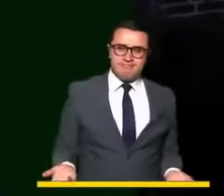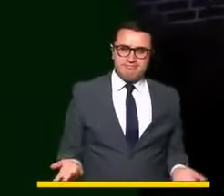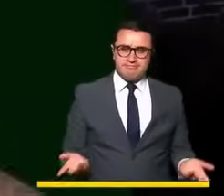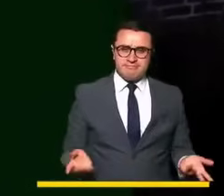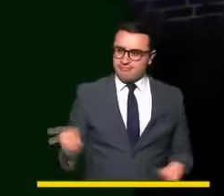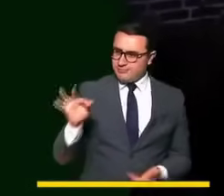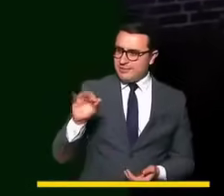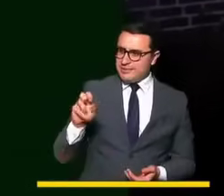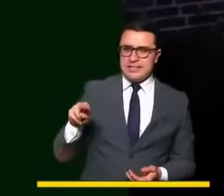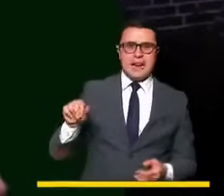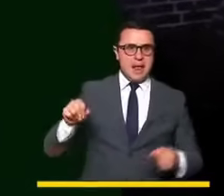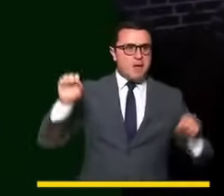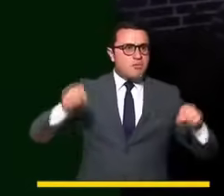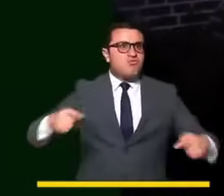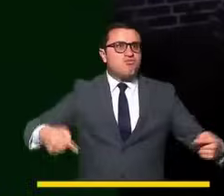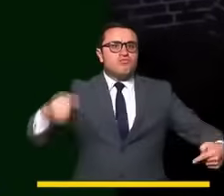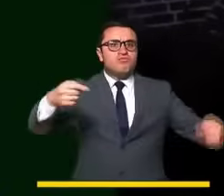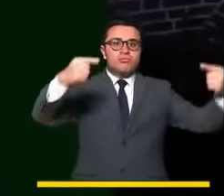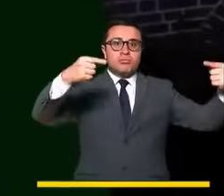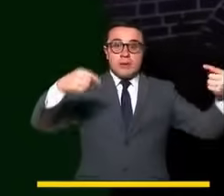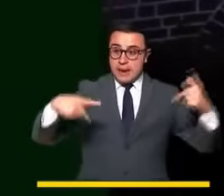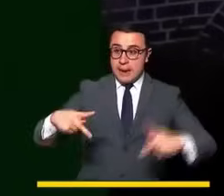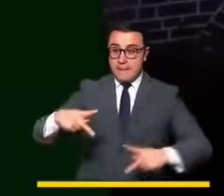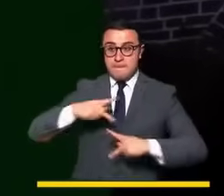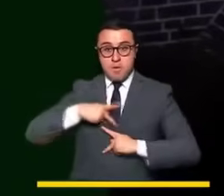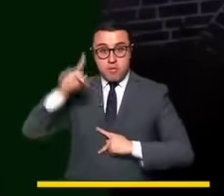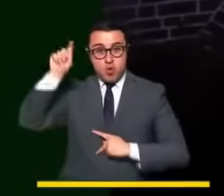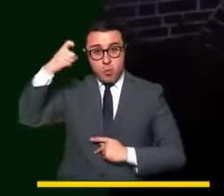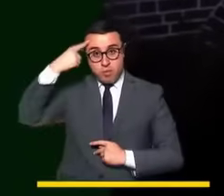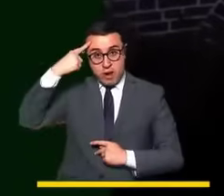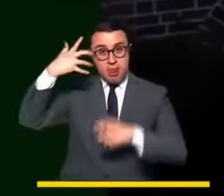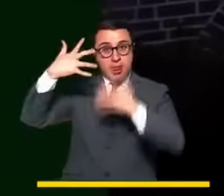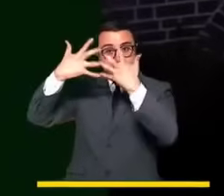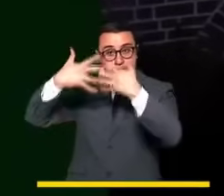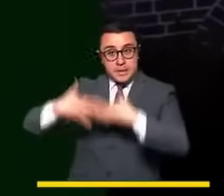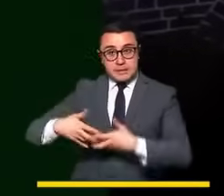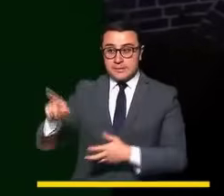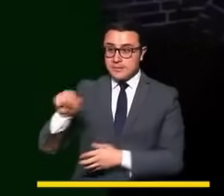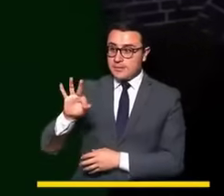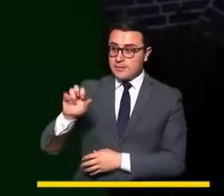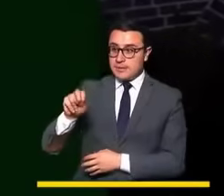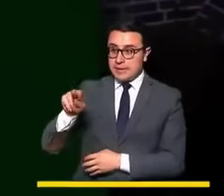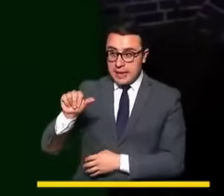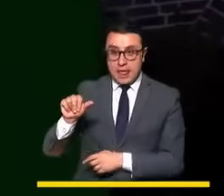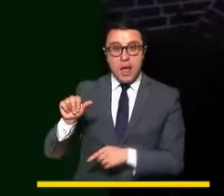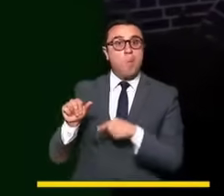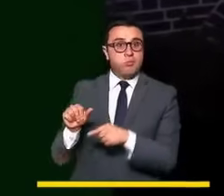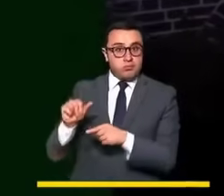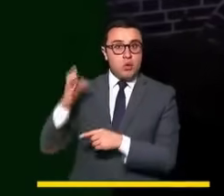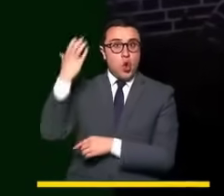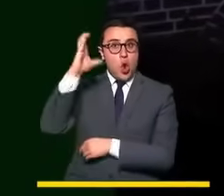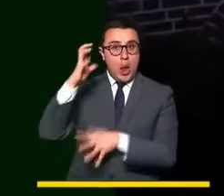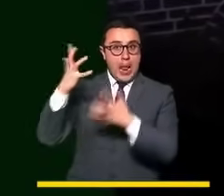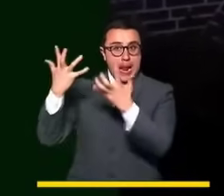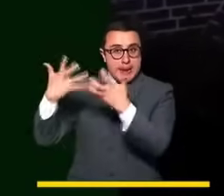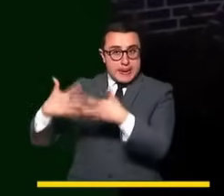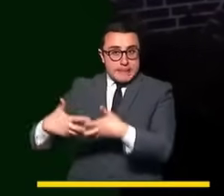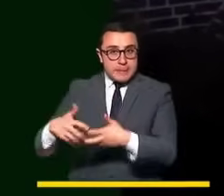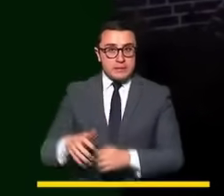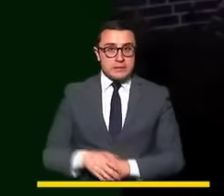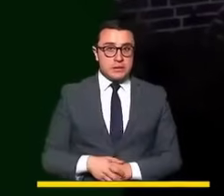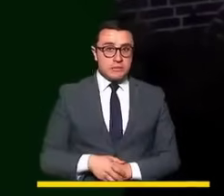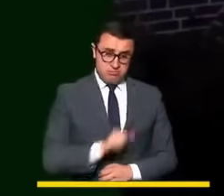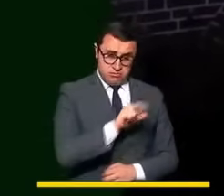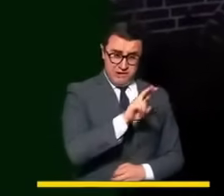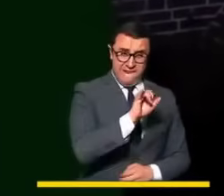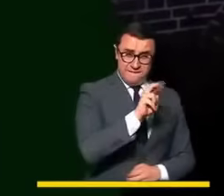un competidor, siendo del gobierno la empresa. Esa es la empresa colombiana realmente, pues la otra no es de